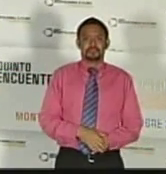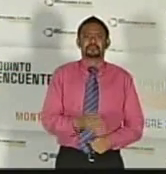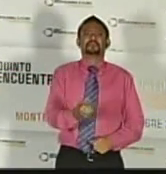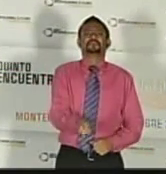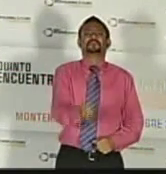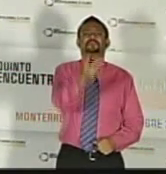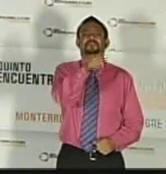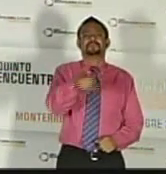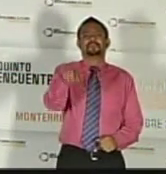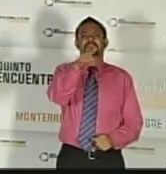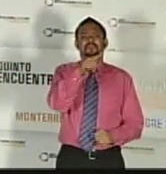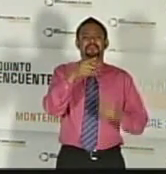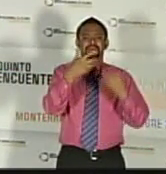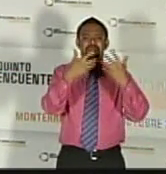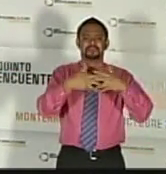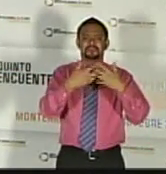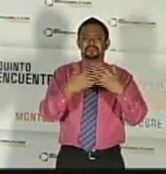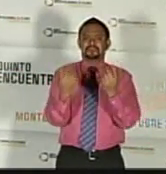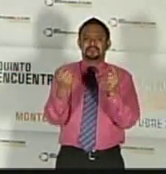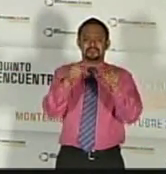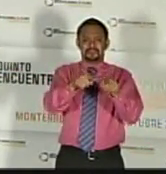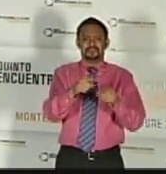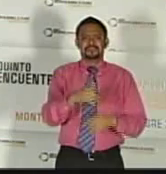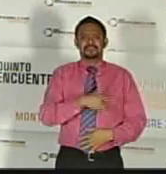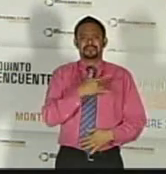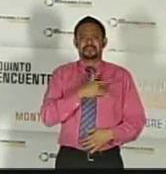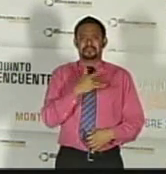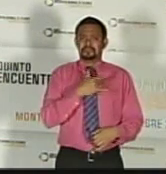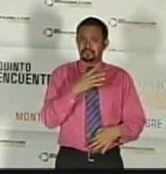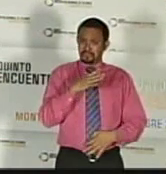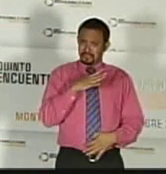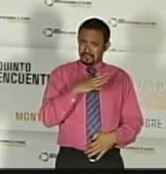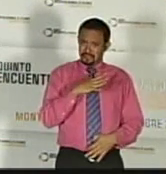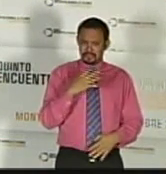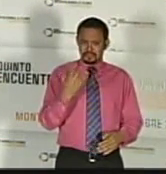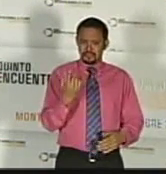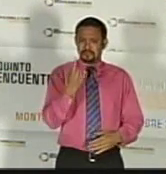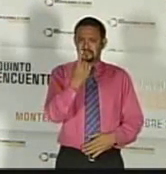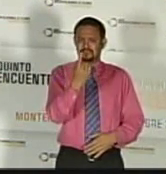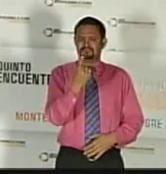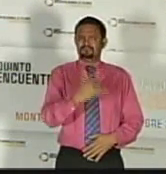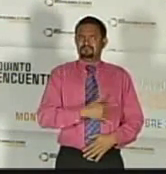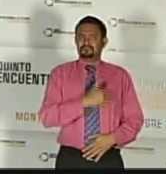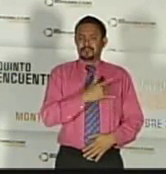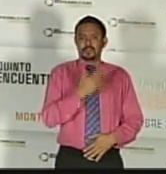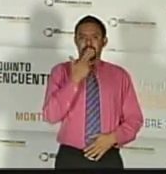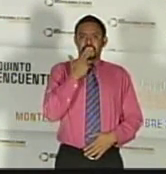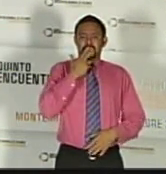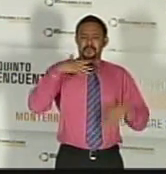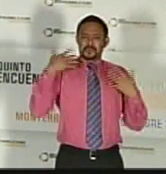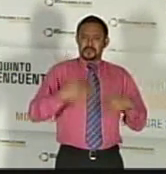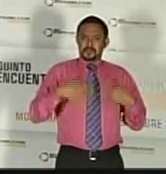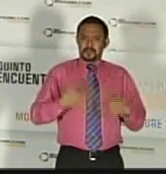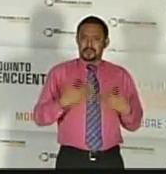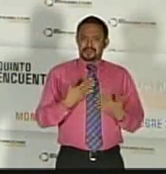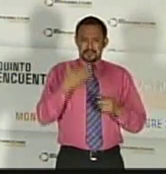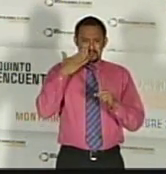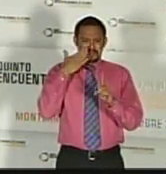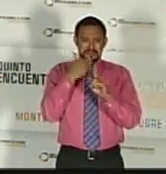¿Cuántos de ustedes que están aquí sienten que tienen ustedes un profundo propósito en la vida, una